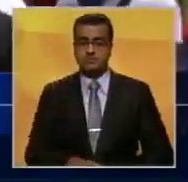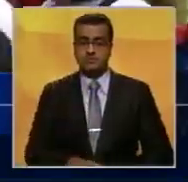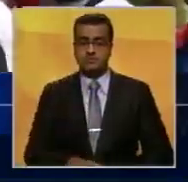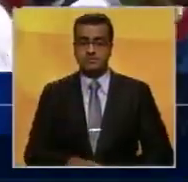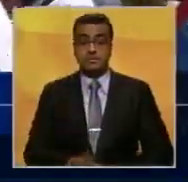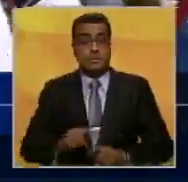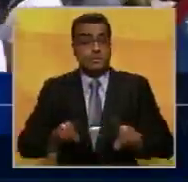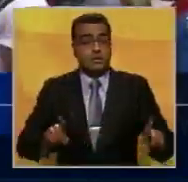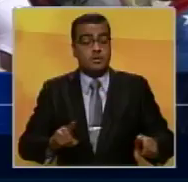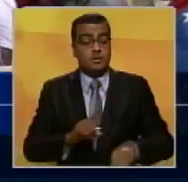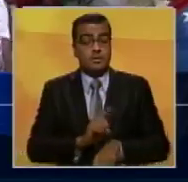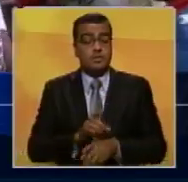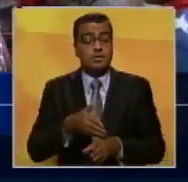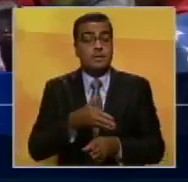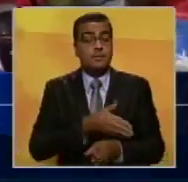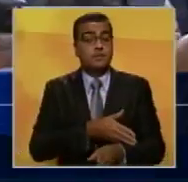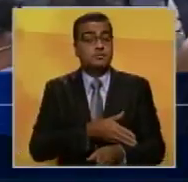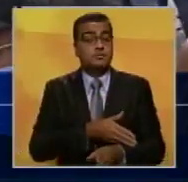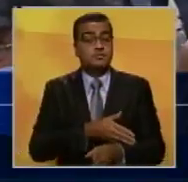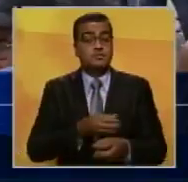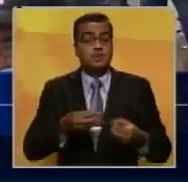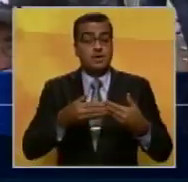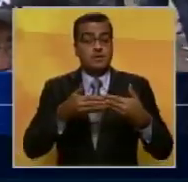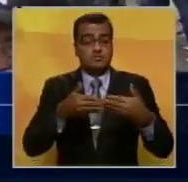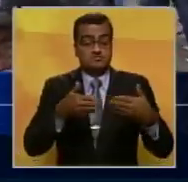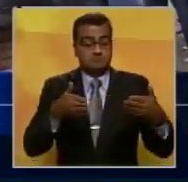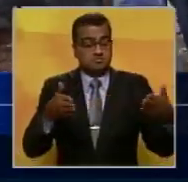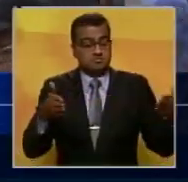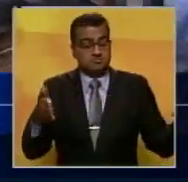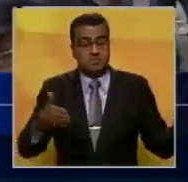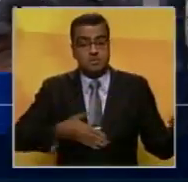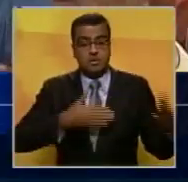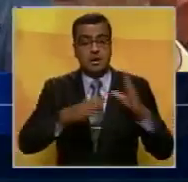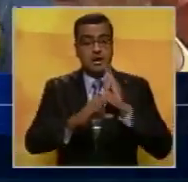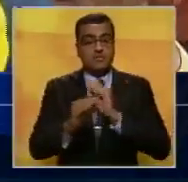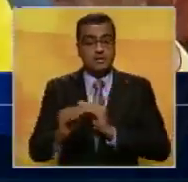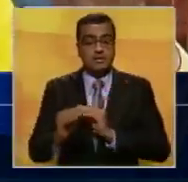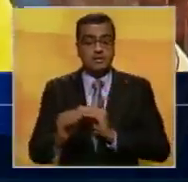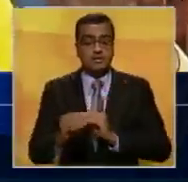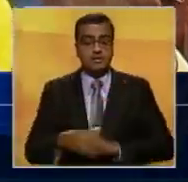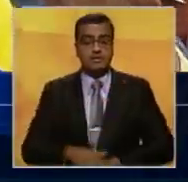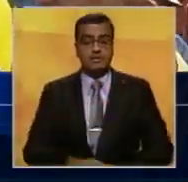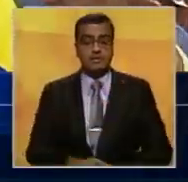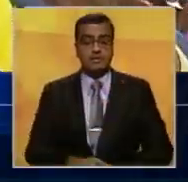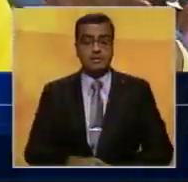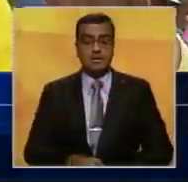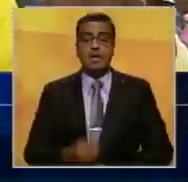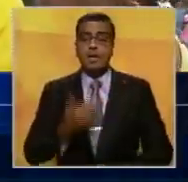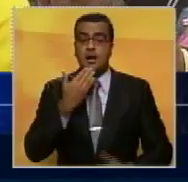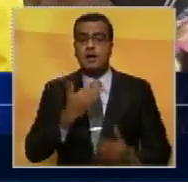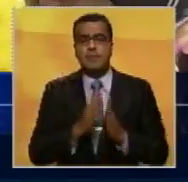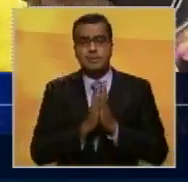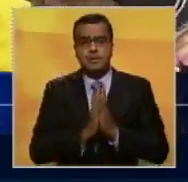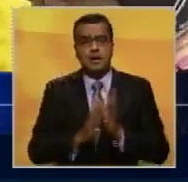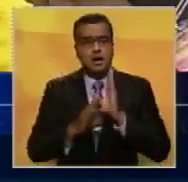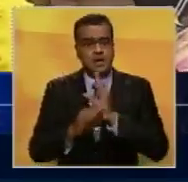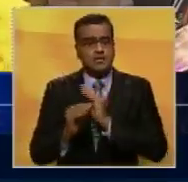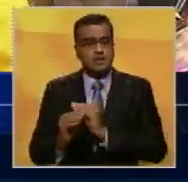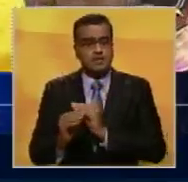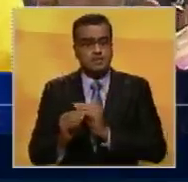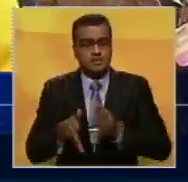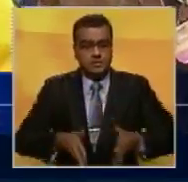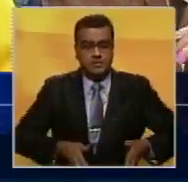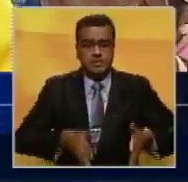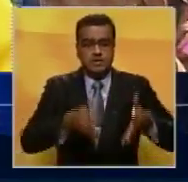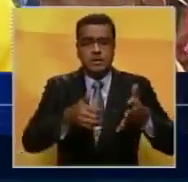No obstante, minutos después se abrió un compás para la negociación. Trata de lograr hablar para que lo hagamos por la vía del bulevar,